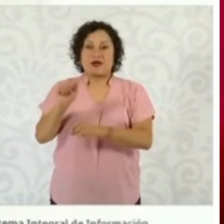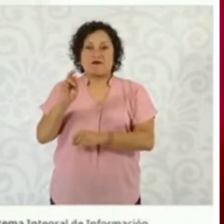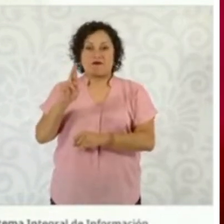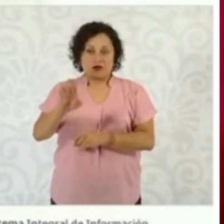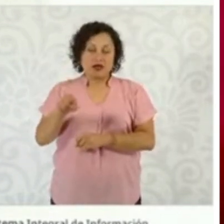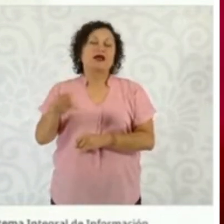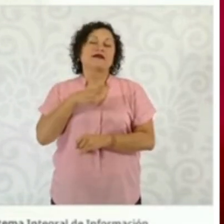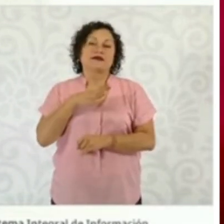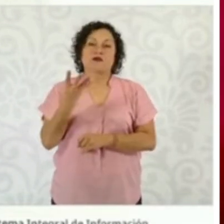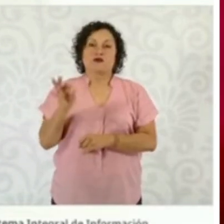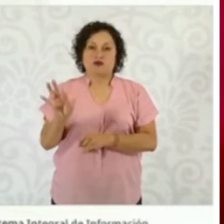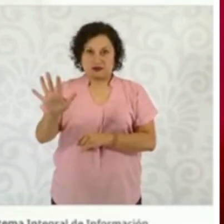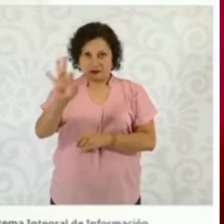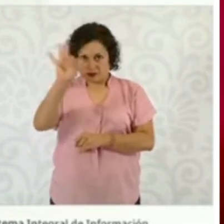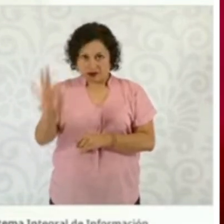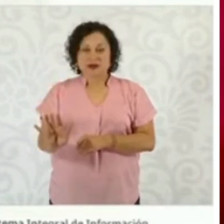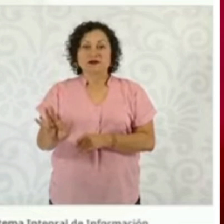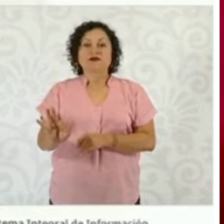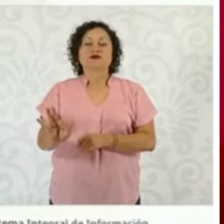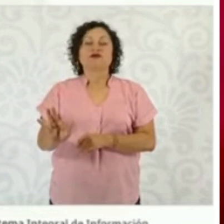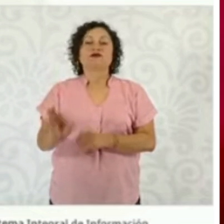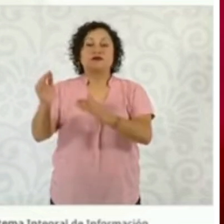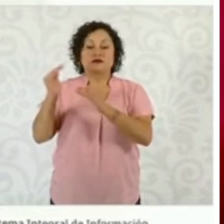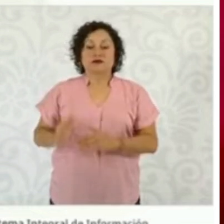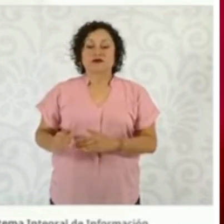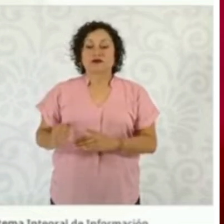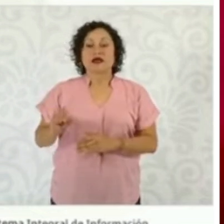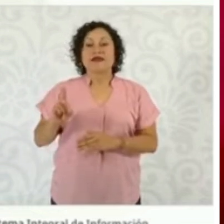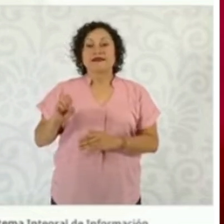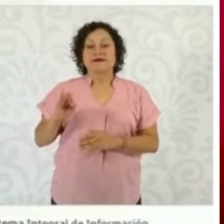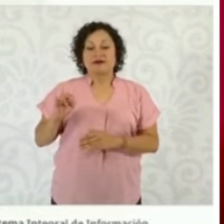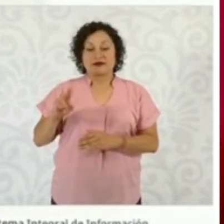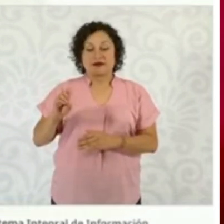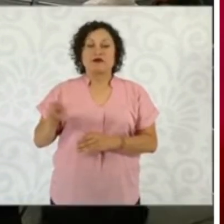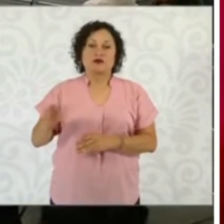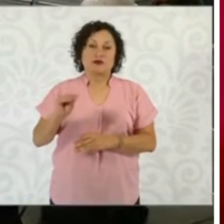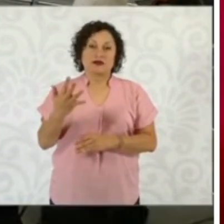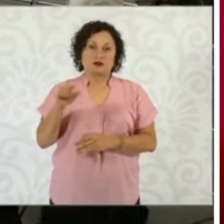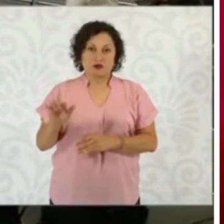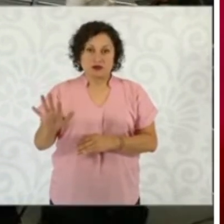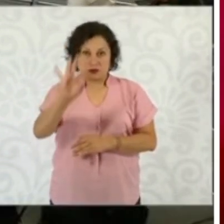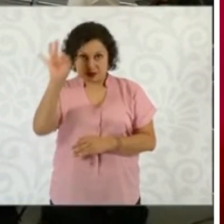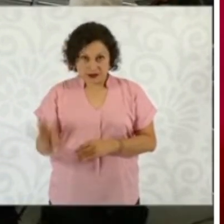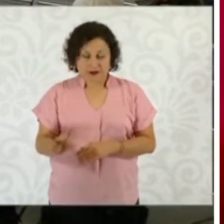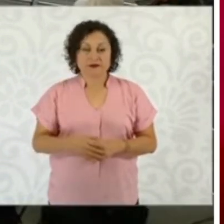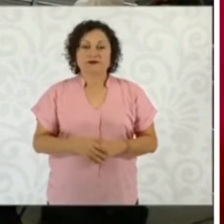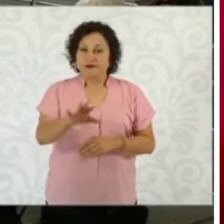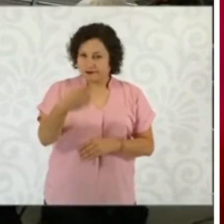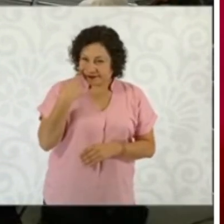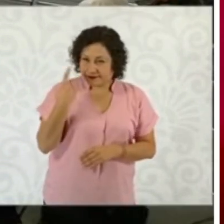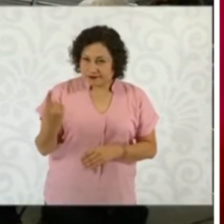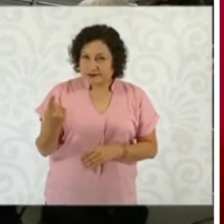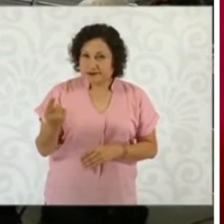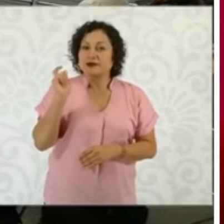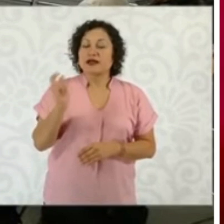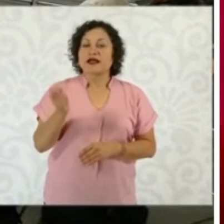el 4.5% y de beneficio definido 95.5%. Entonces, si se fijan, ya la mayoría de